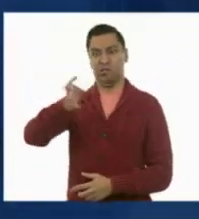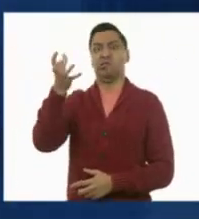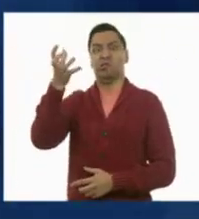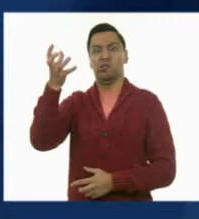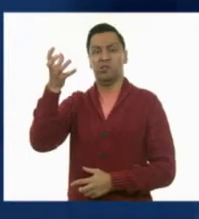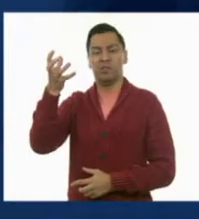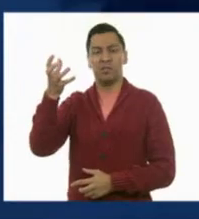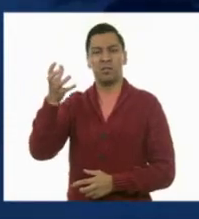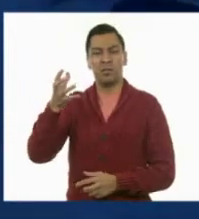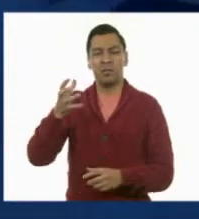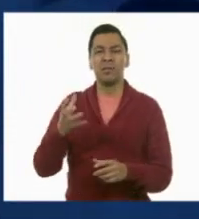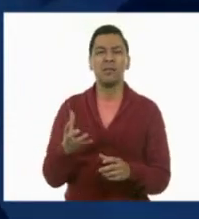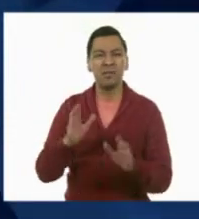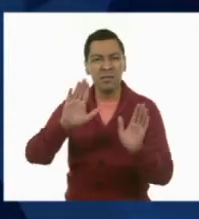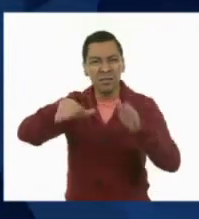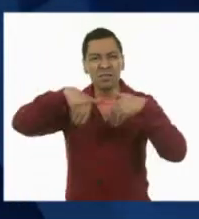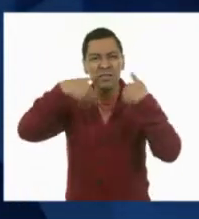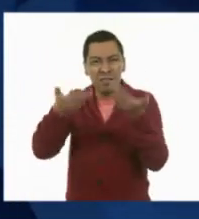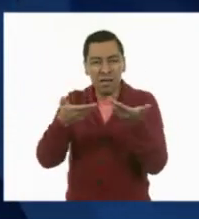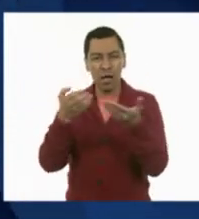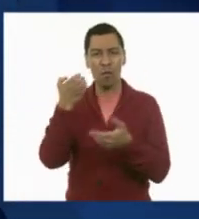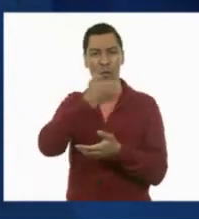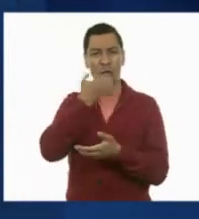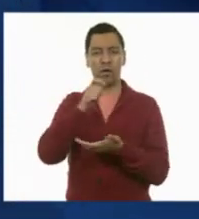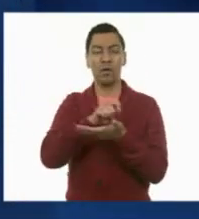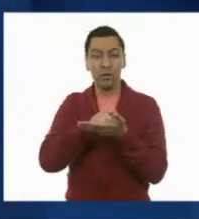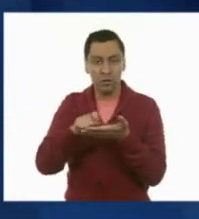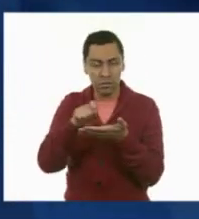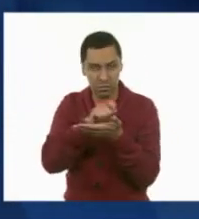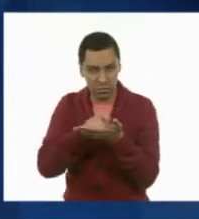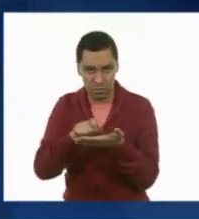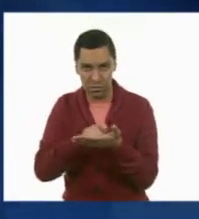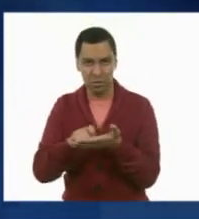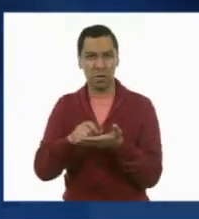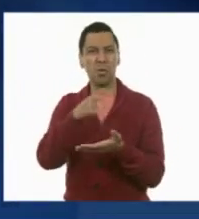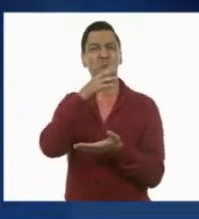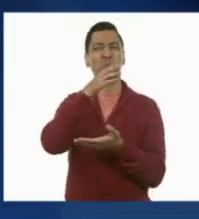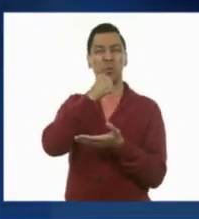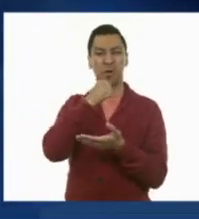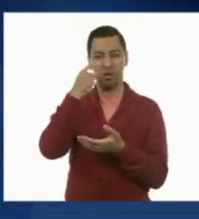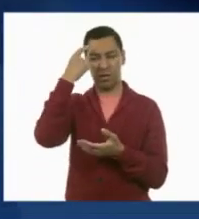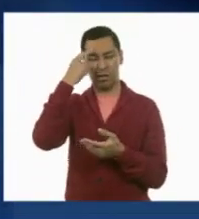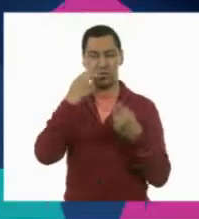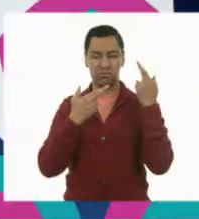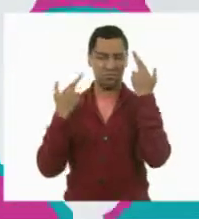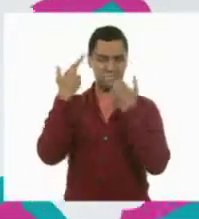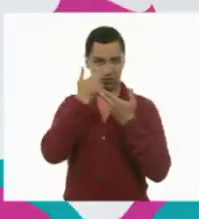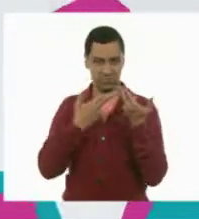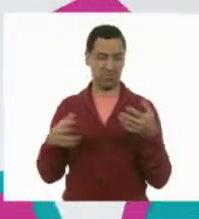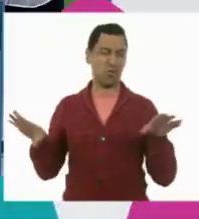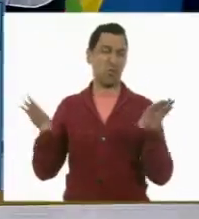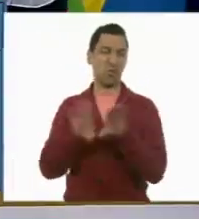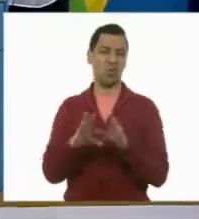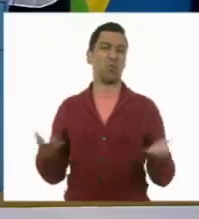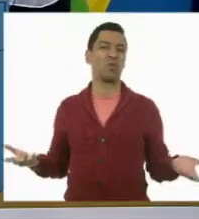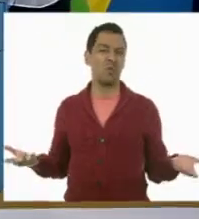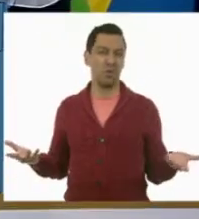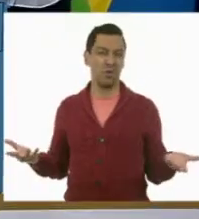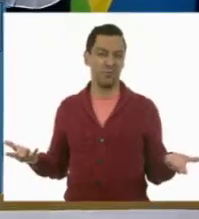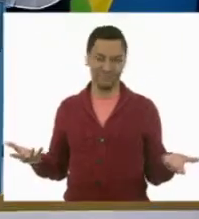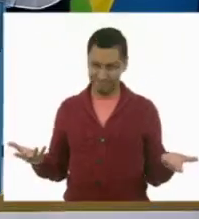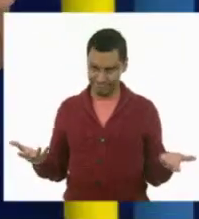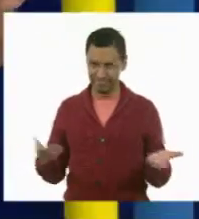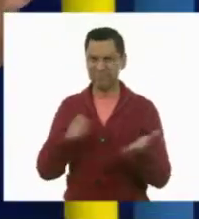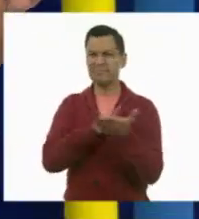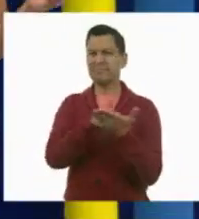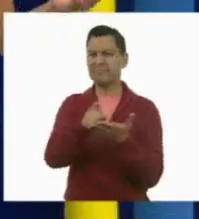puede concentrarse porque se siente muy cansada. ¿Qué opinan? ¿Qué derecho sería? Yo opino que es el derecho